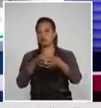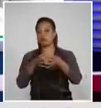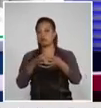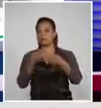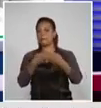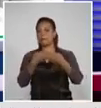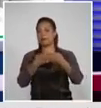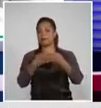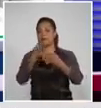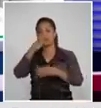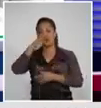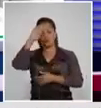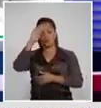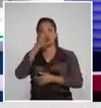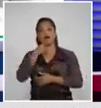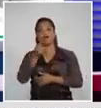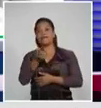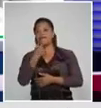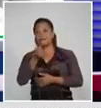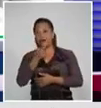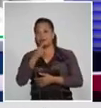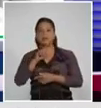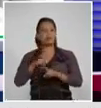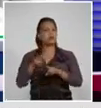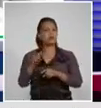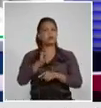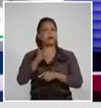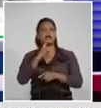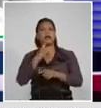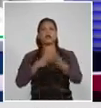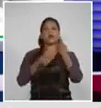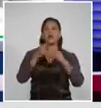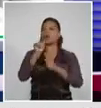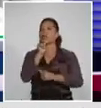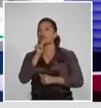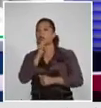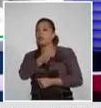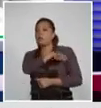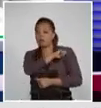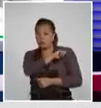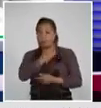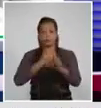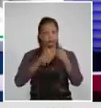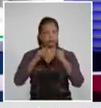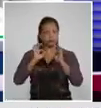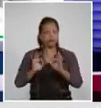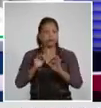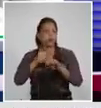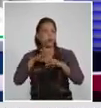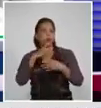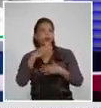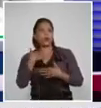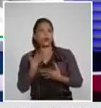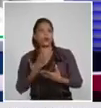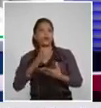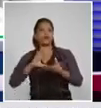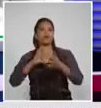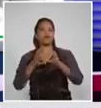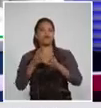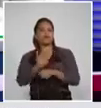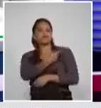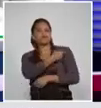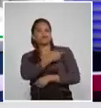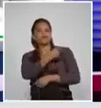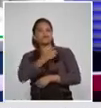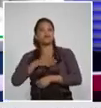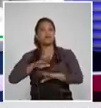también tendrá lugar para despejar algunas inquietudes de la población sobre la estrategia nacional de vacunación masiva que